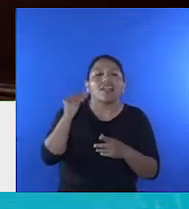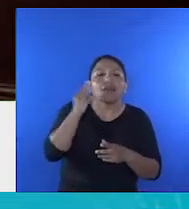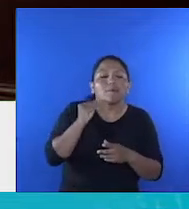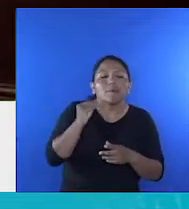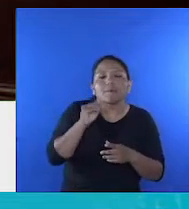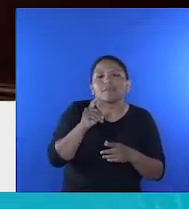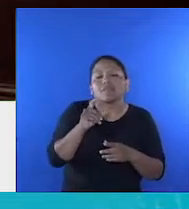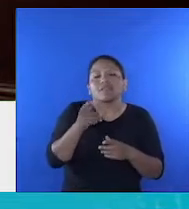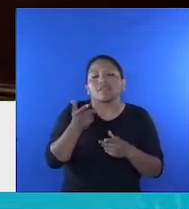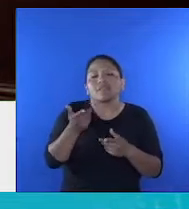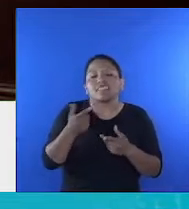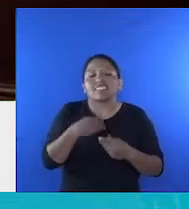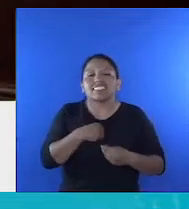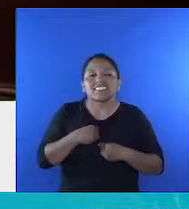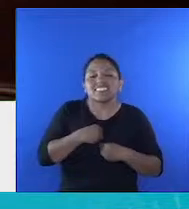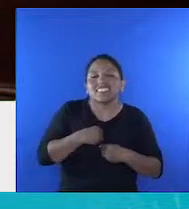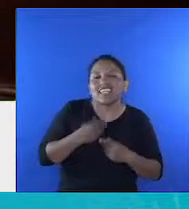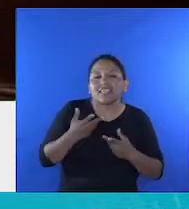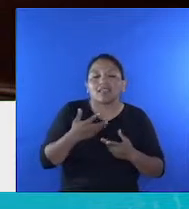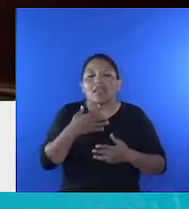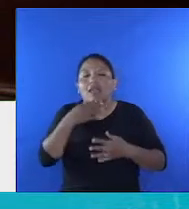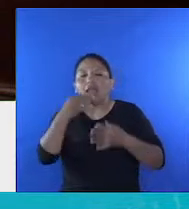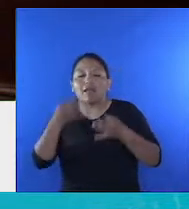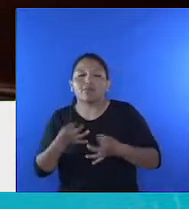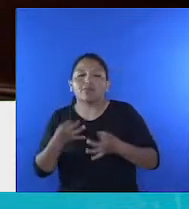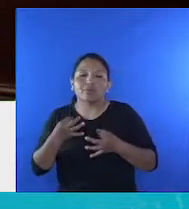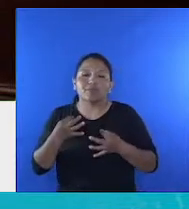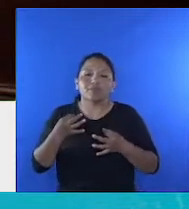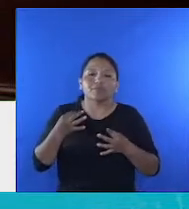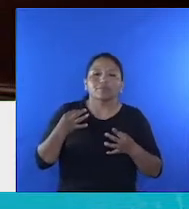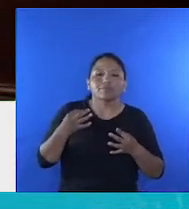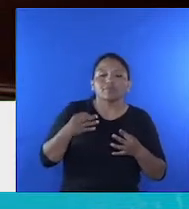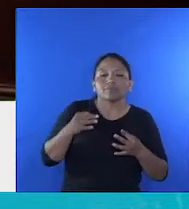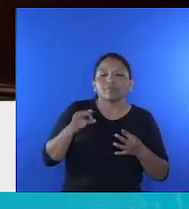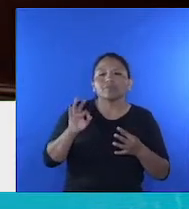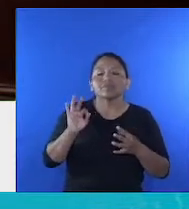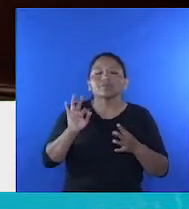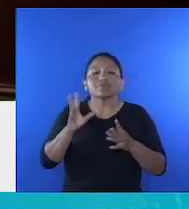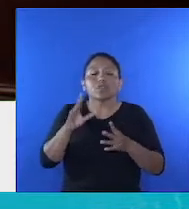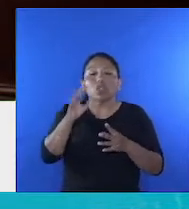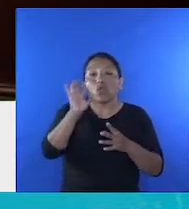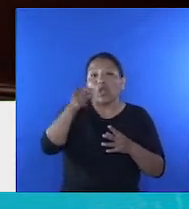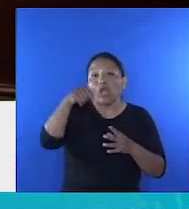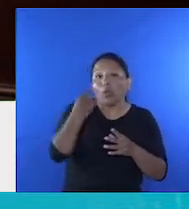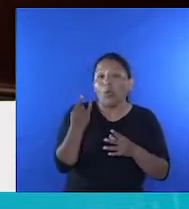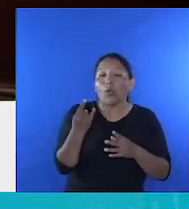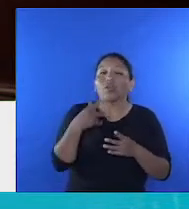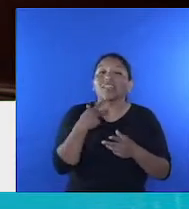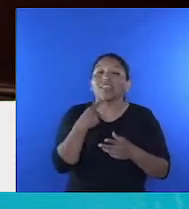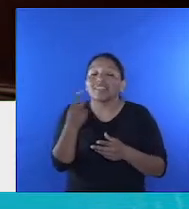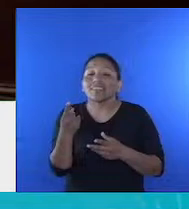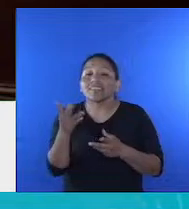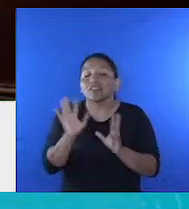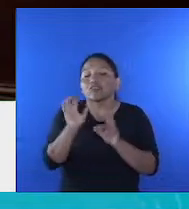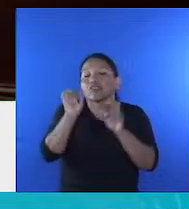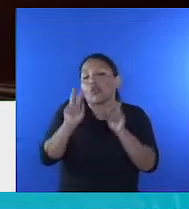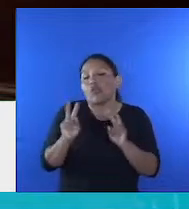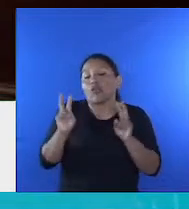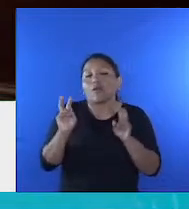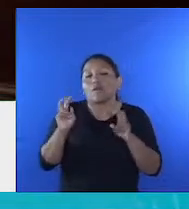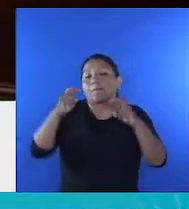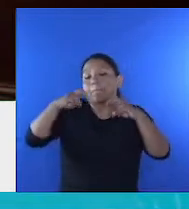siente a conversar, ¿no? A cumplir con las resoluciones de la ONU, que tan solo les dice que se tienen que